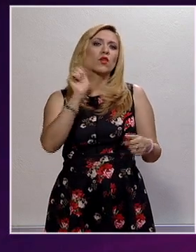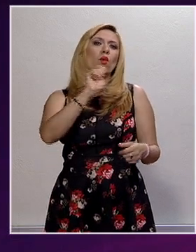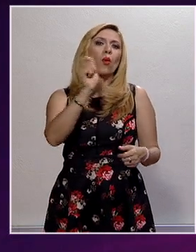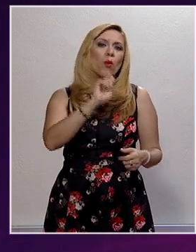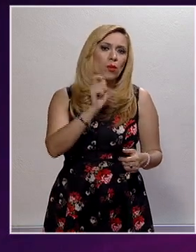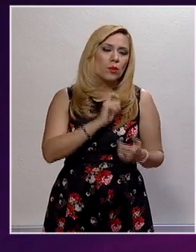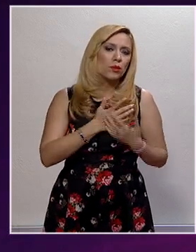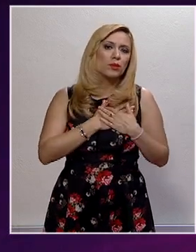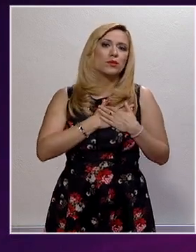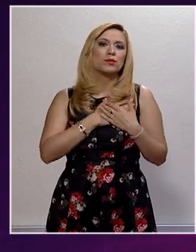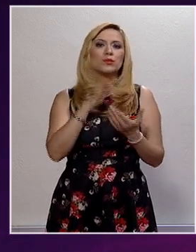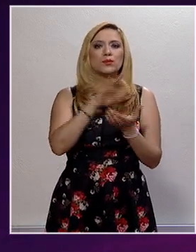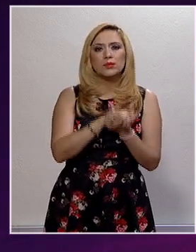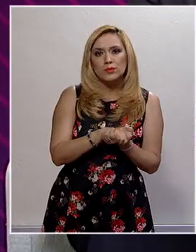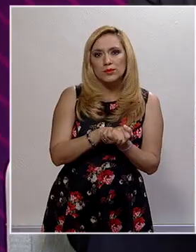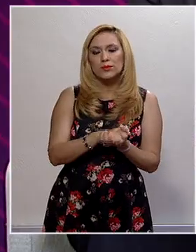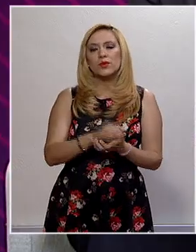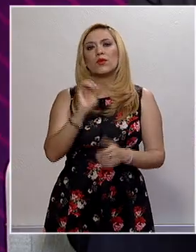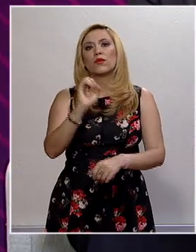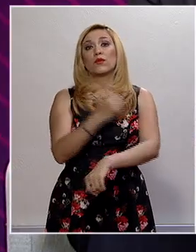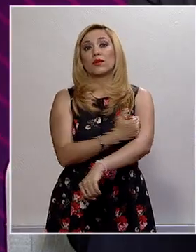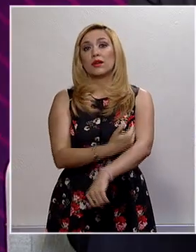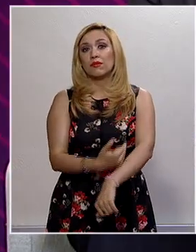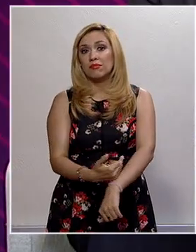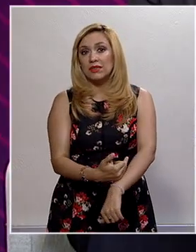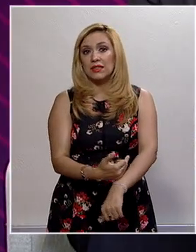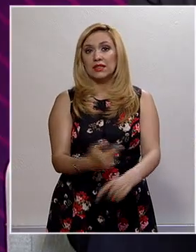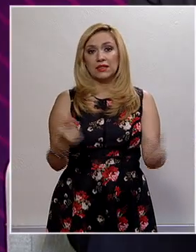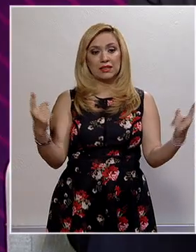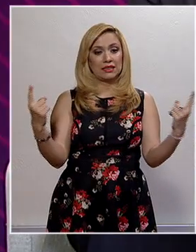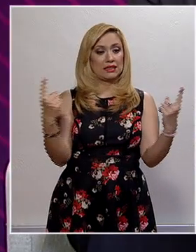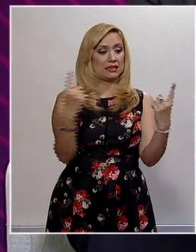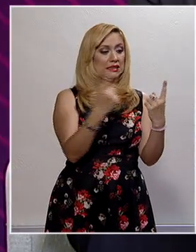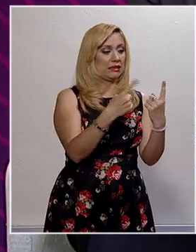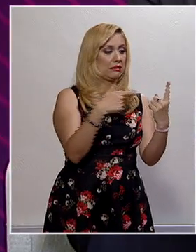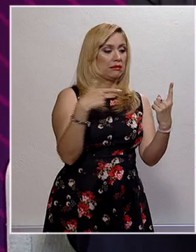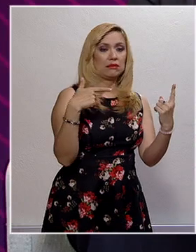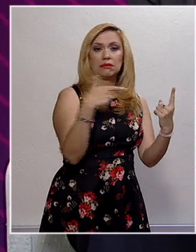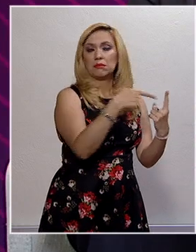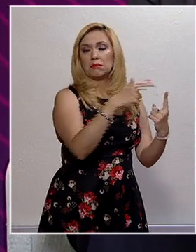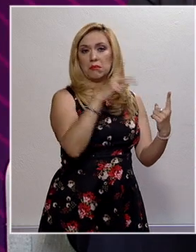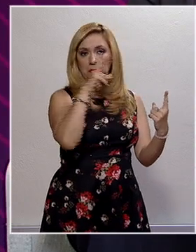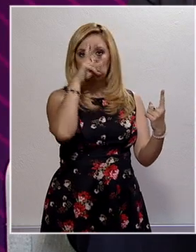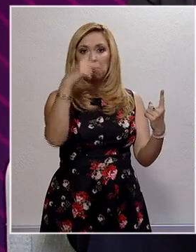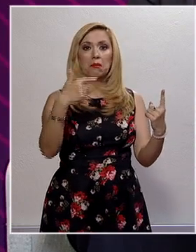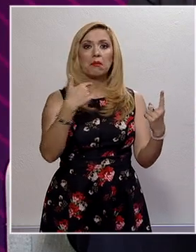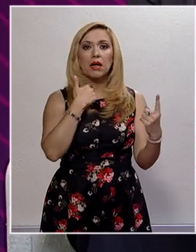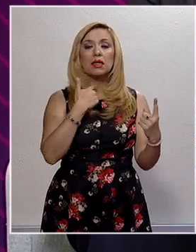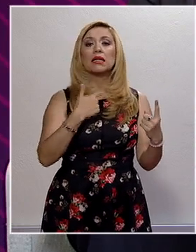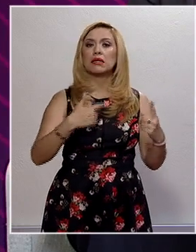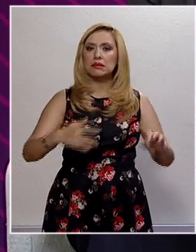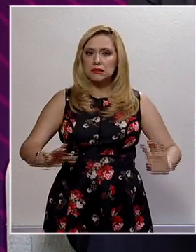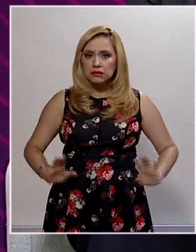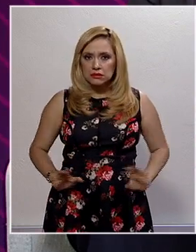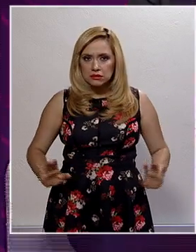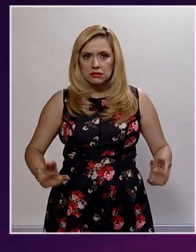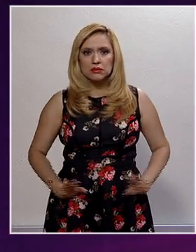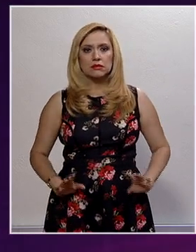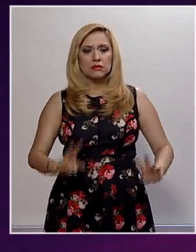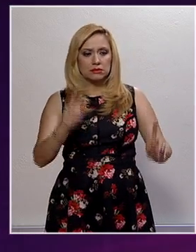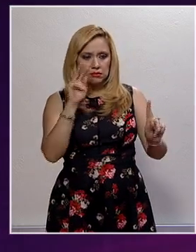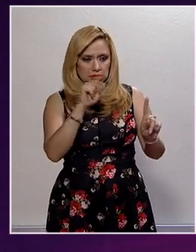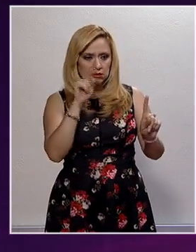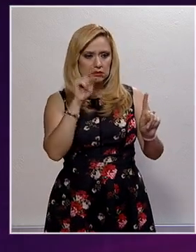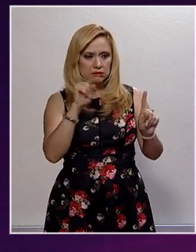sentimental o familiar entre la víctima y el agresor. Esos son de las características que